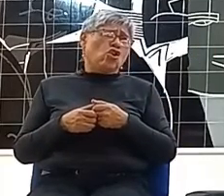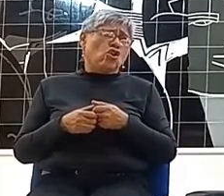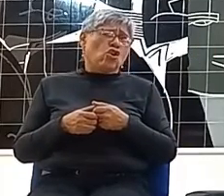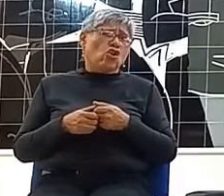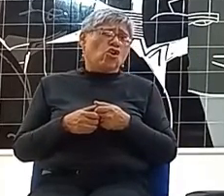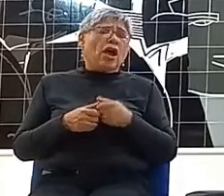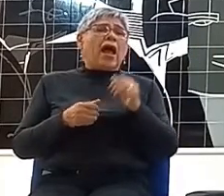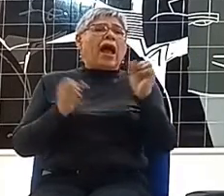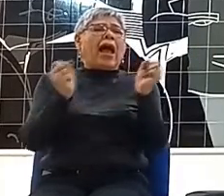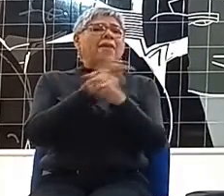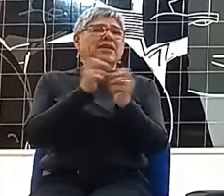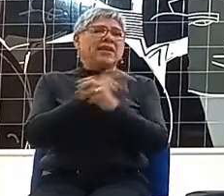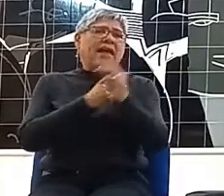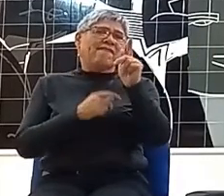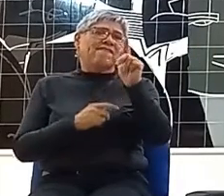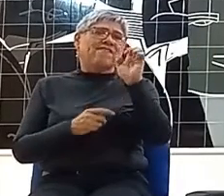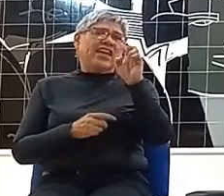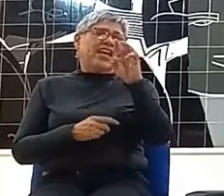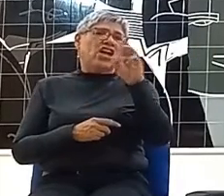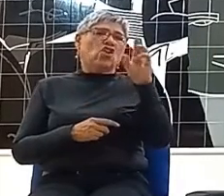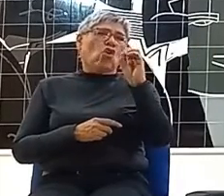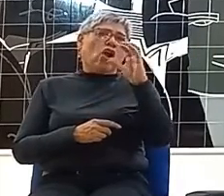del ferrocarril.